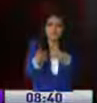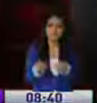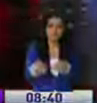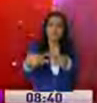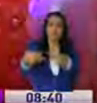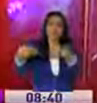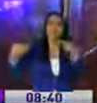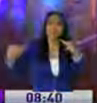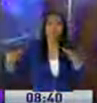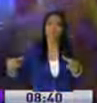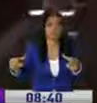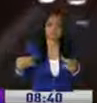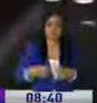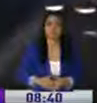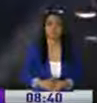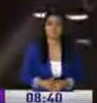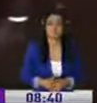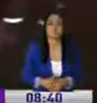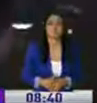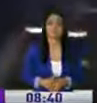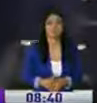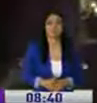camiones involucrados.